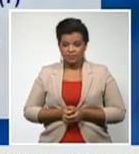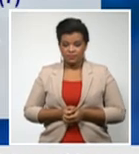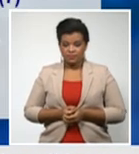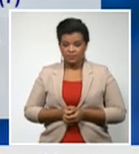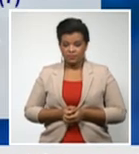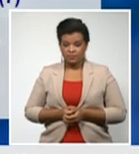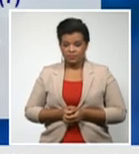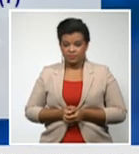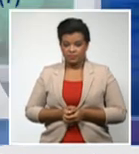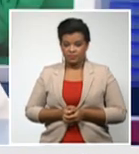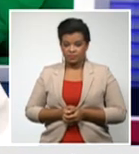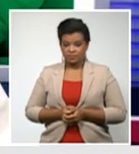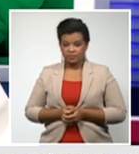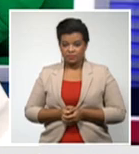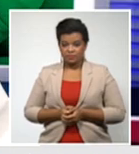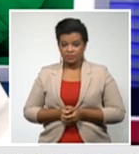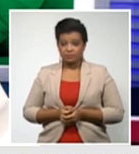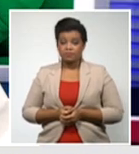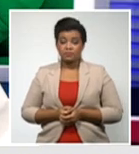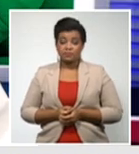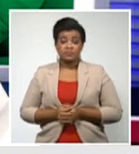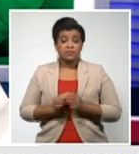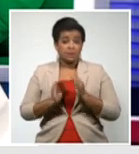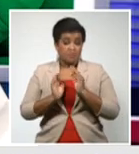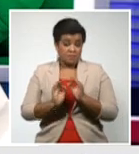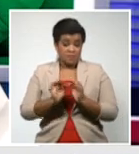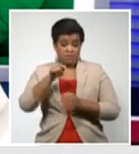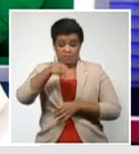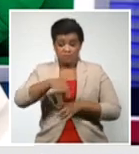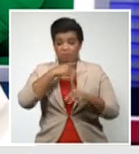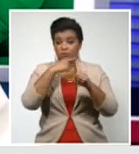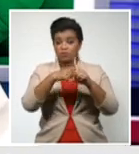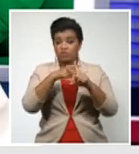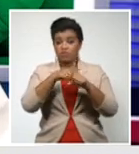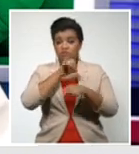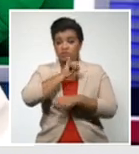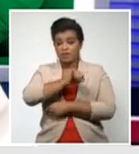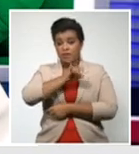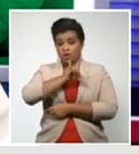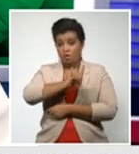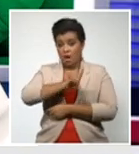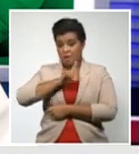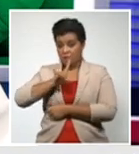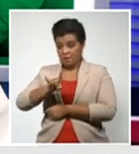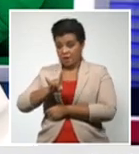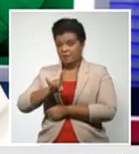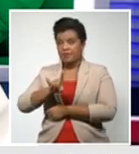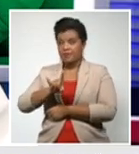De los 699 casos diagnosticados, el